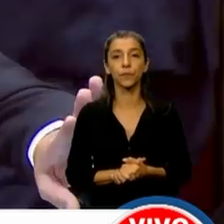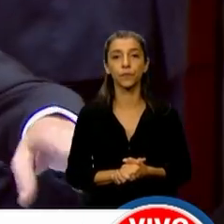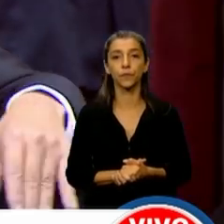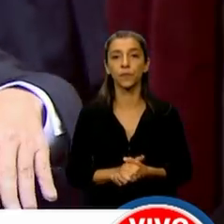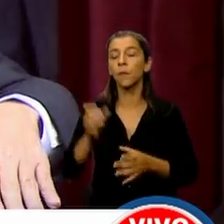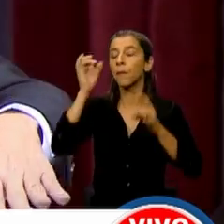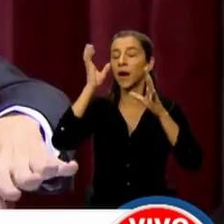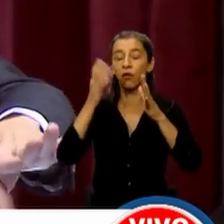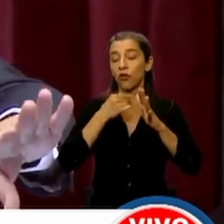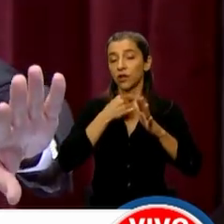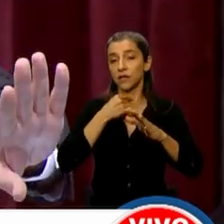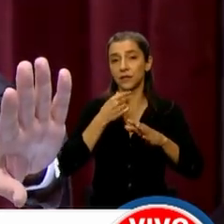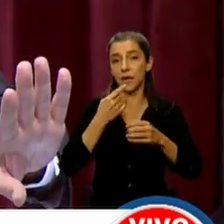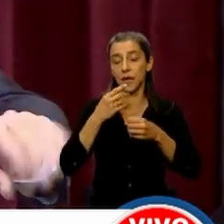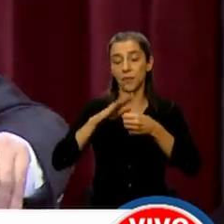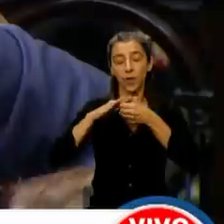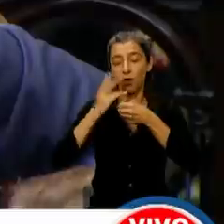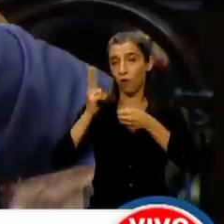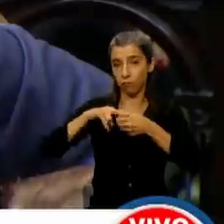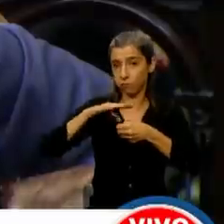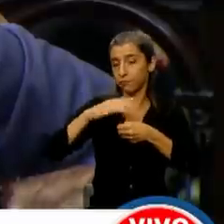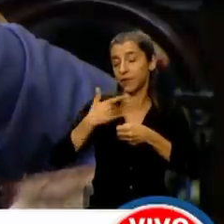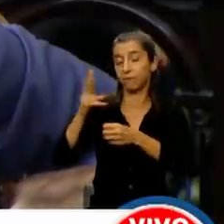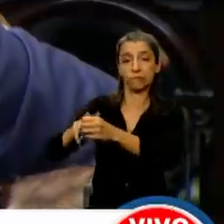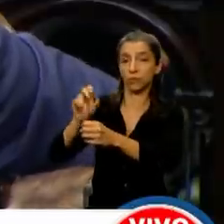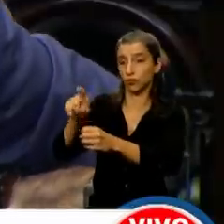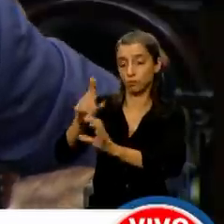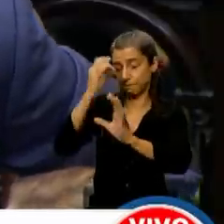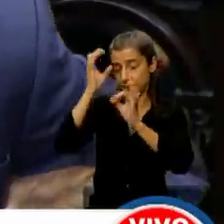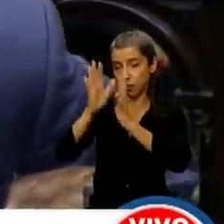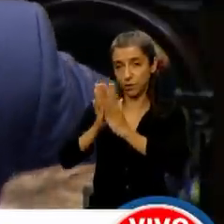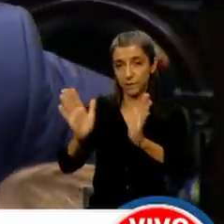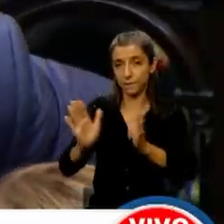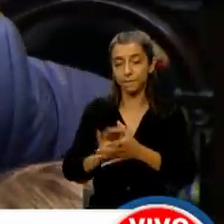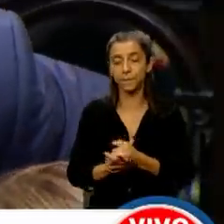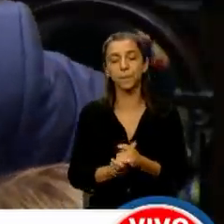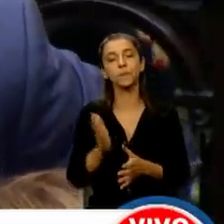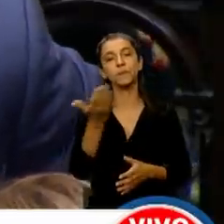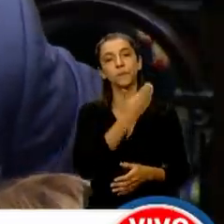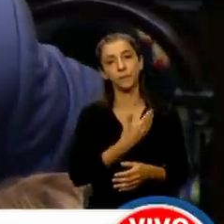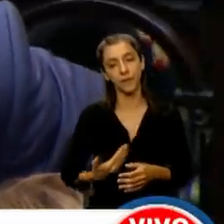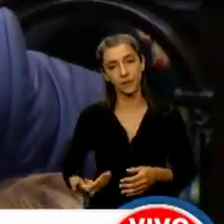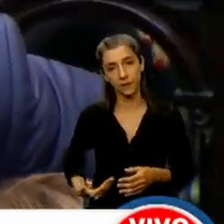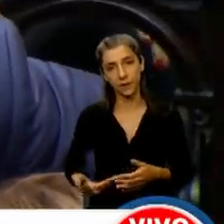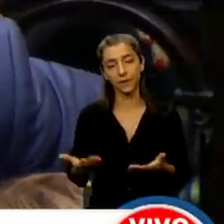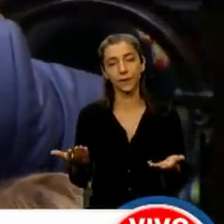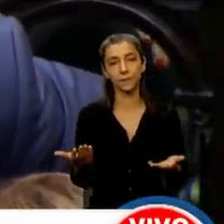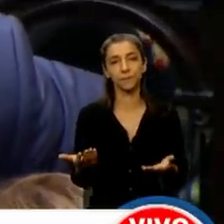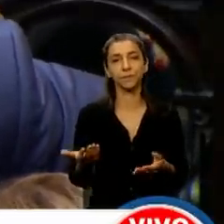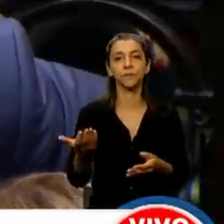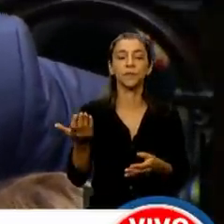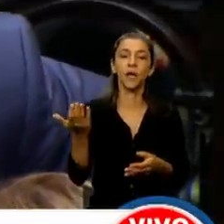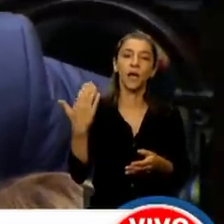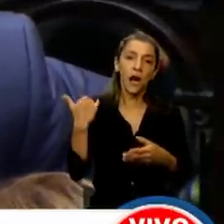perdón quise apagar mi micrófono y de apagar es un solo le pido disculpas presidente hasta la reciente intervención del